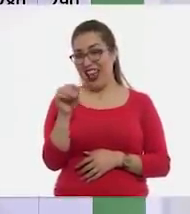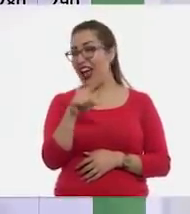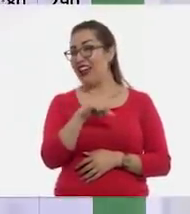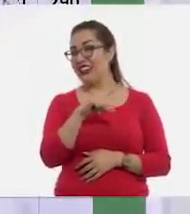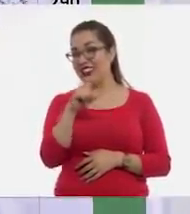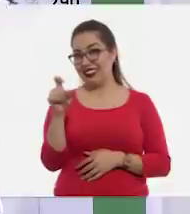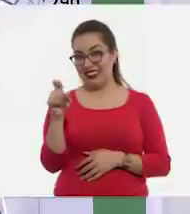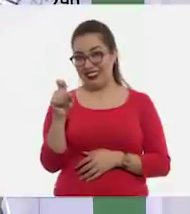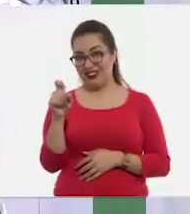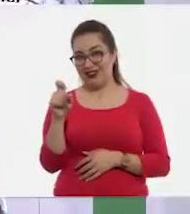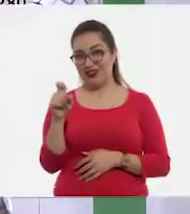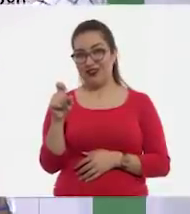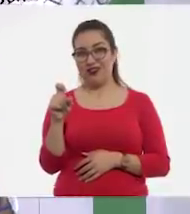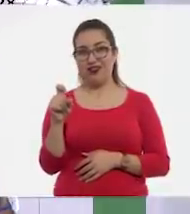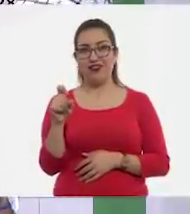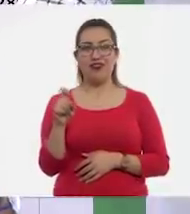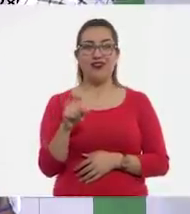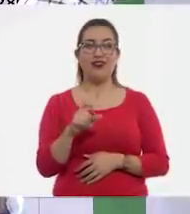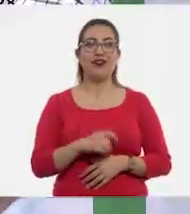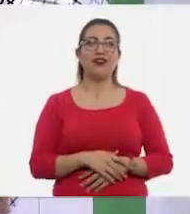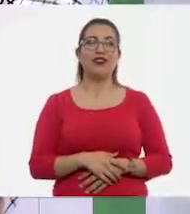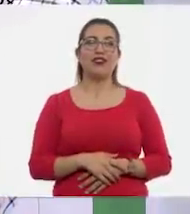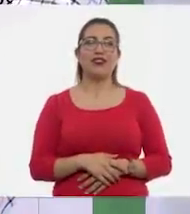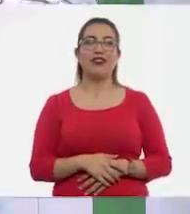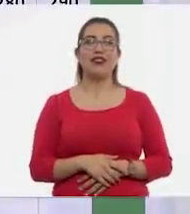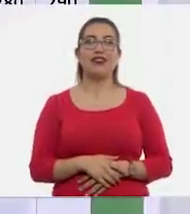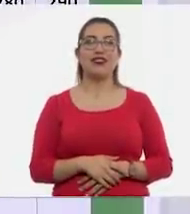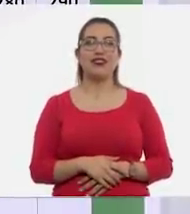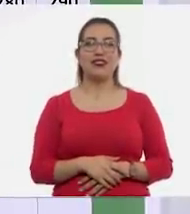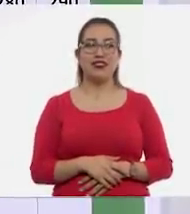90, 100, no. Perdón, ranita, no te quiero tapar.